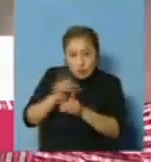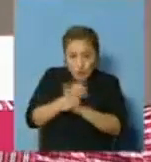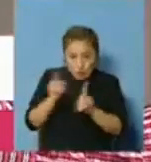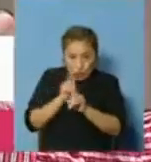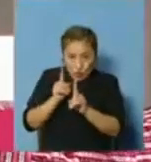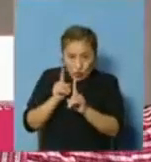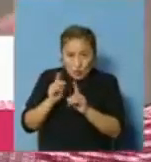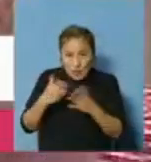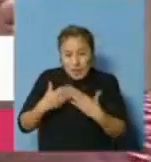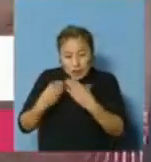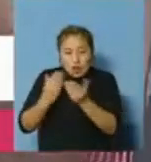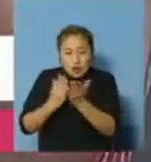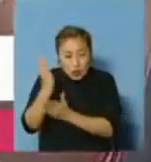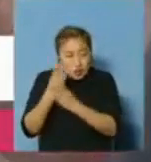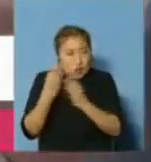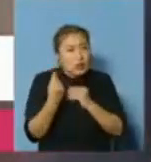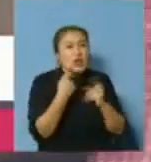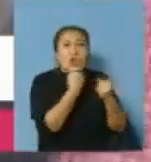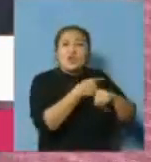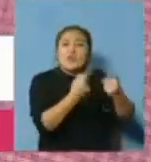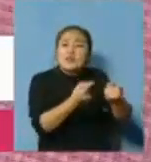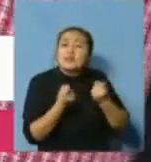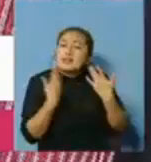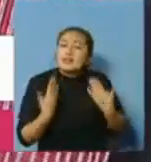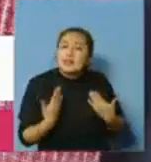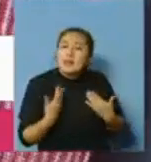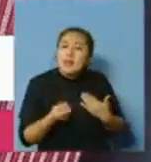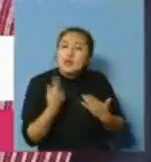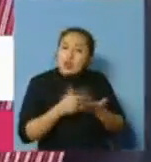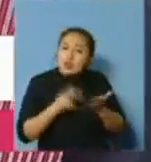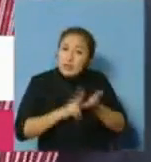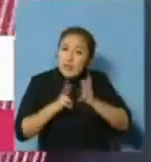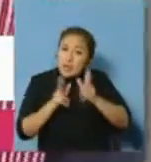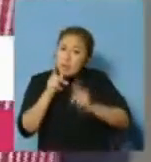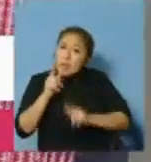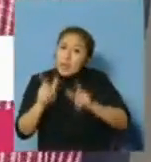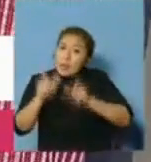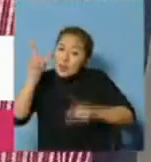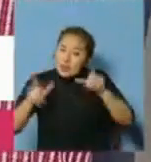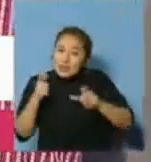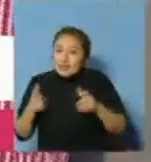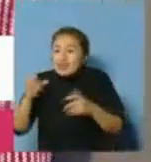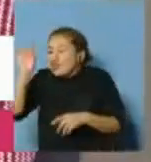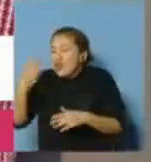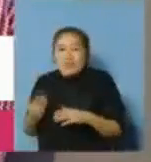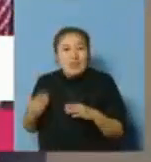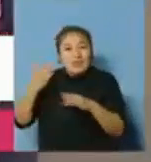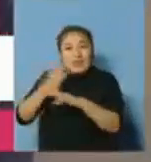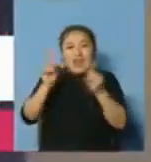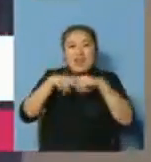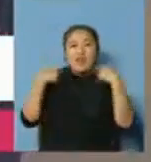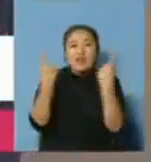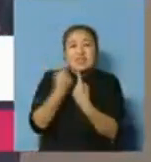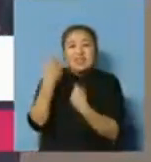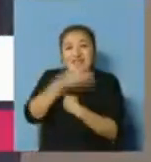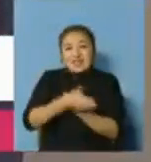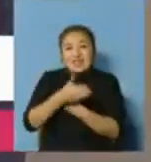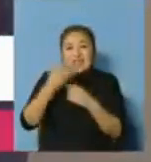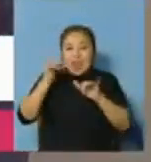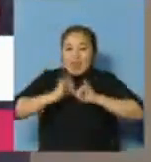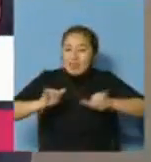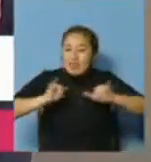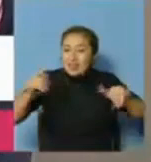de todos los beneficios requisitos cuáles son los reiteramos porque todavía hay un poco imple tienen que venir a la oficina está han sido